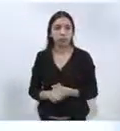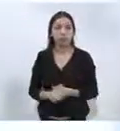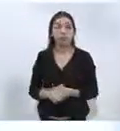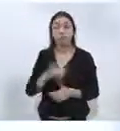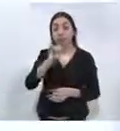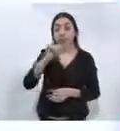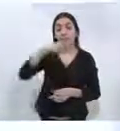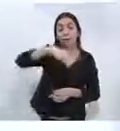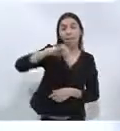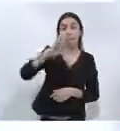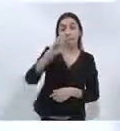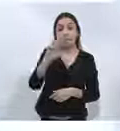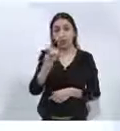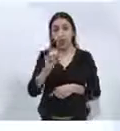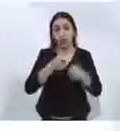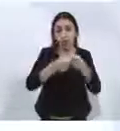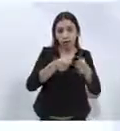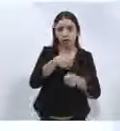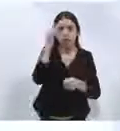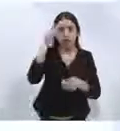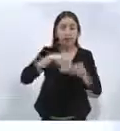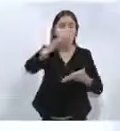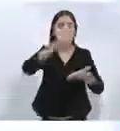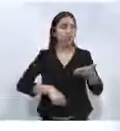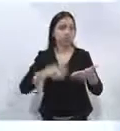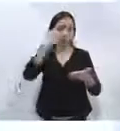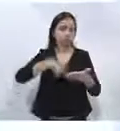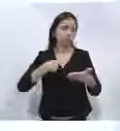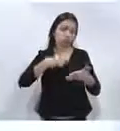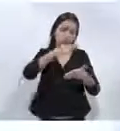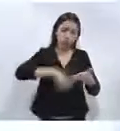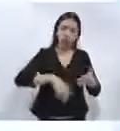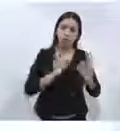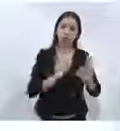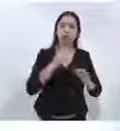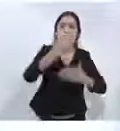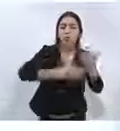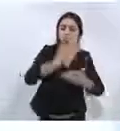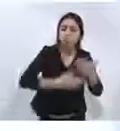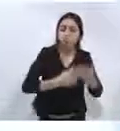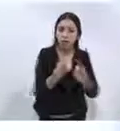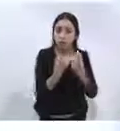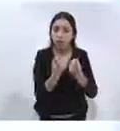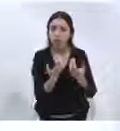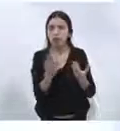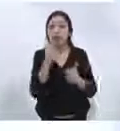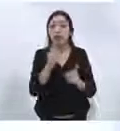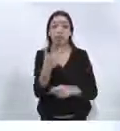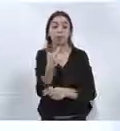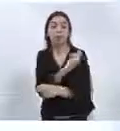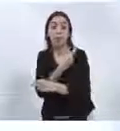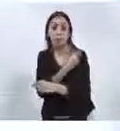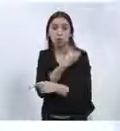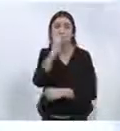microcréditos son quirografarios a sola firma, ¿verdad? Se le solicitan los documentos, actas de vacunación de